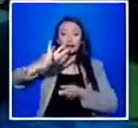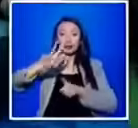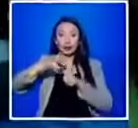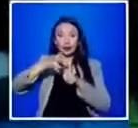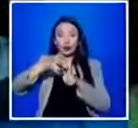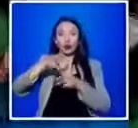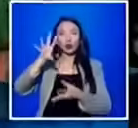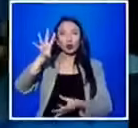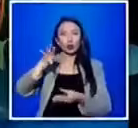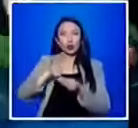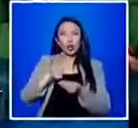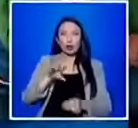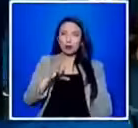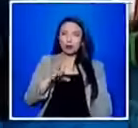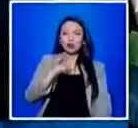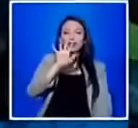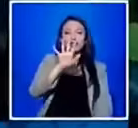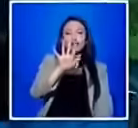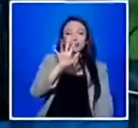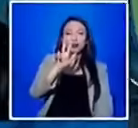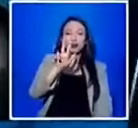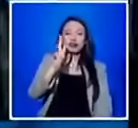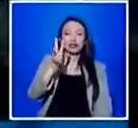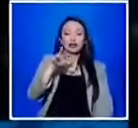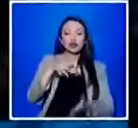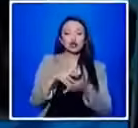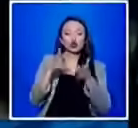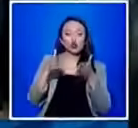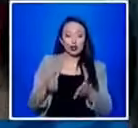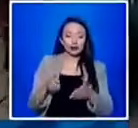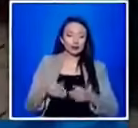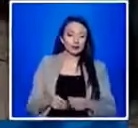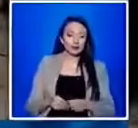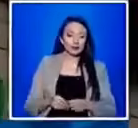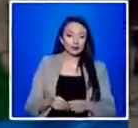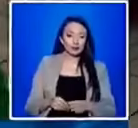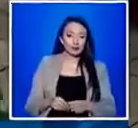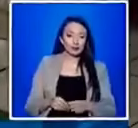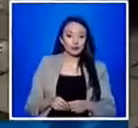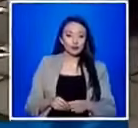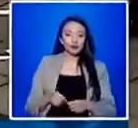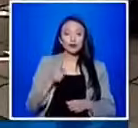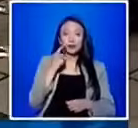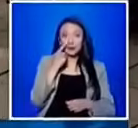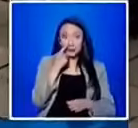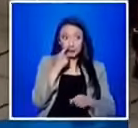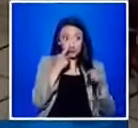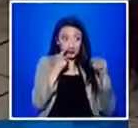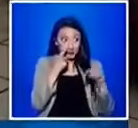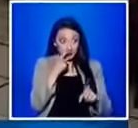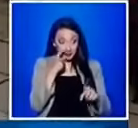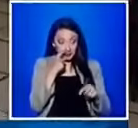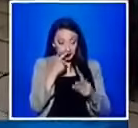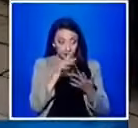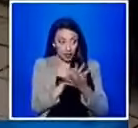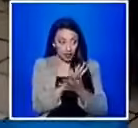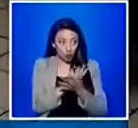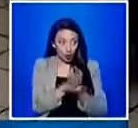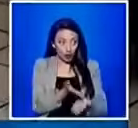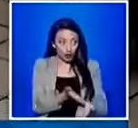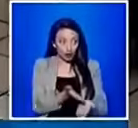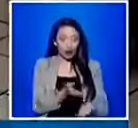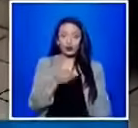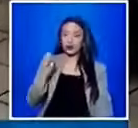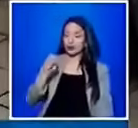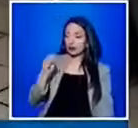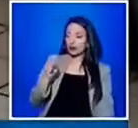Están aproximadamente 536 estudiantes. ¿Esto es de sección primaria? Sí,